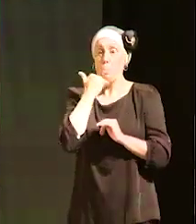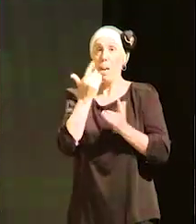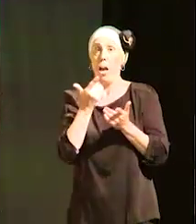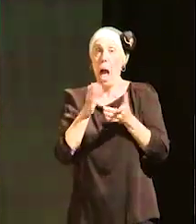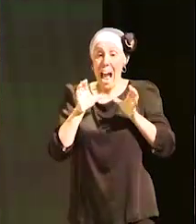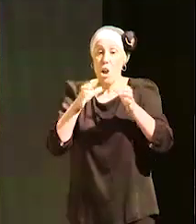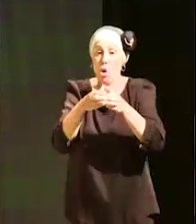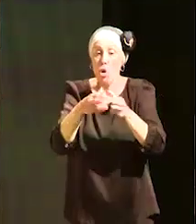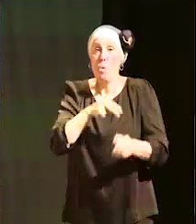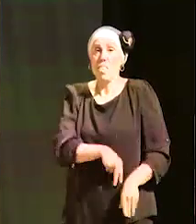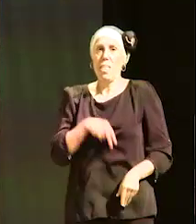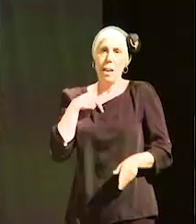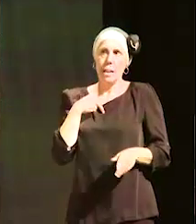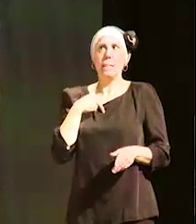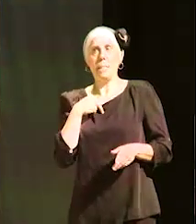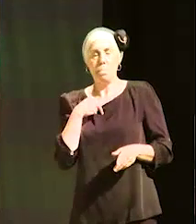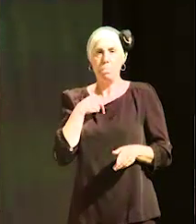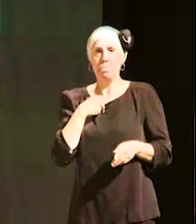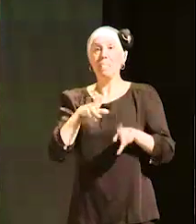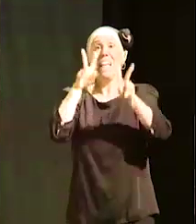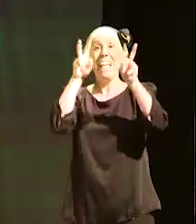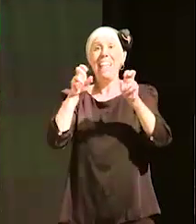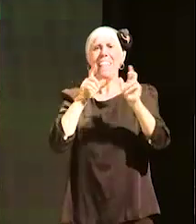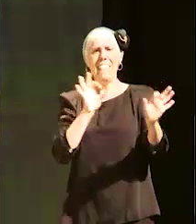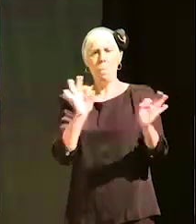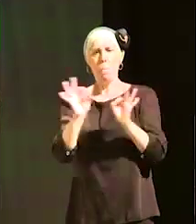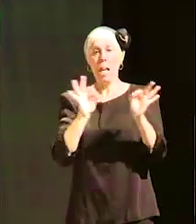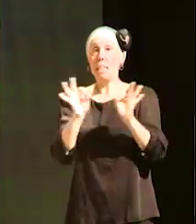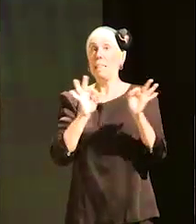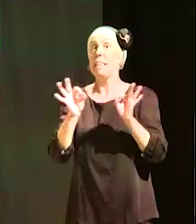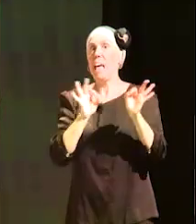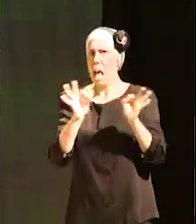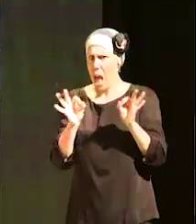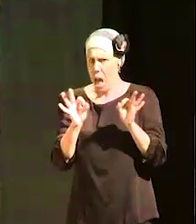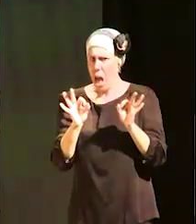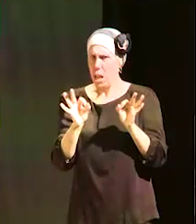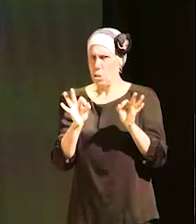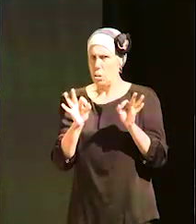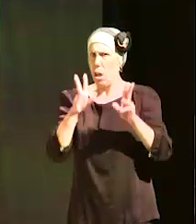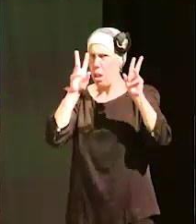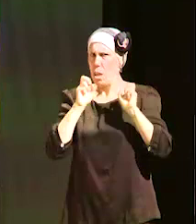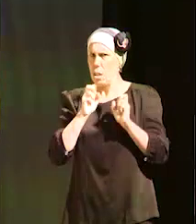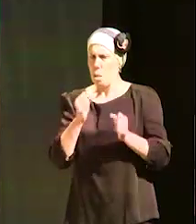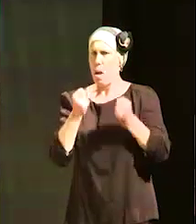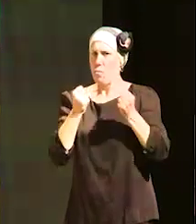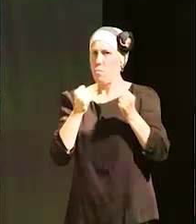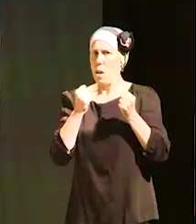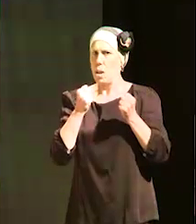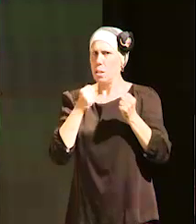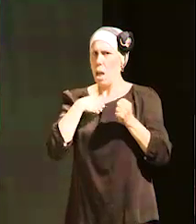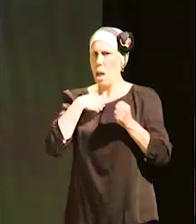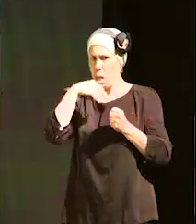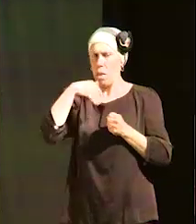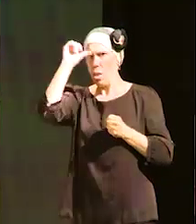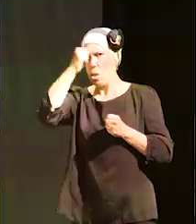diversa cuando se trata de teatro y el tema es fuerte y leñero el hombre da la espalda y se va en